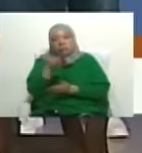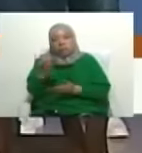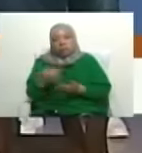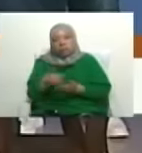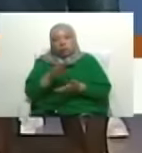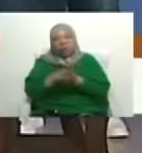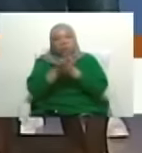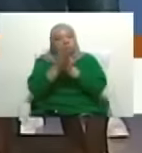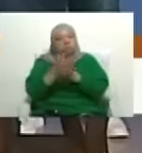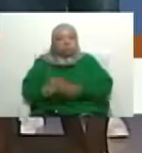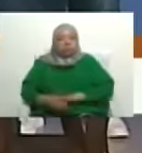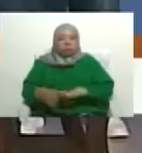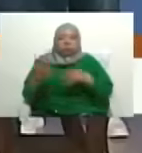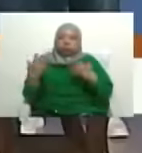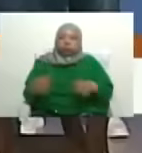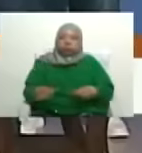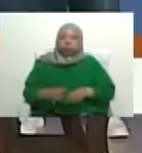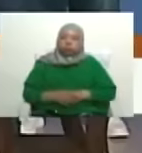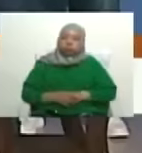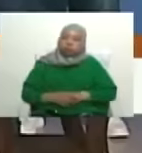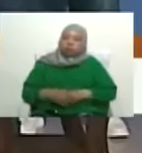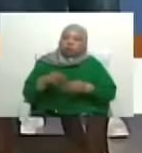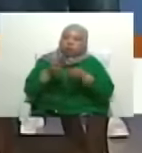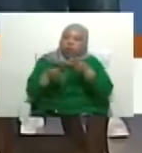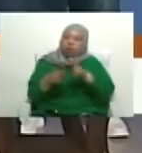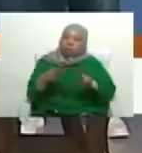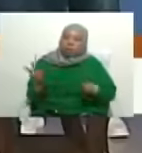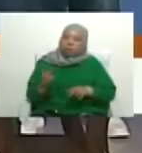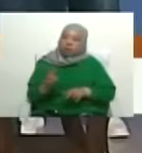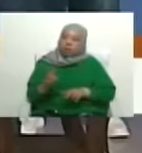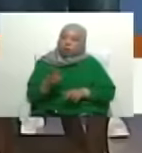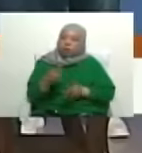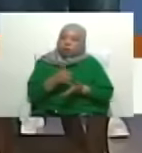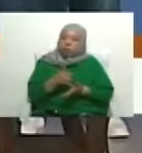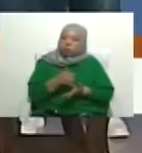bueno de actuar contra la paz de la República.